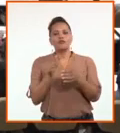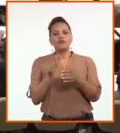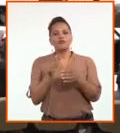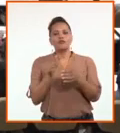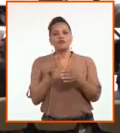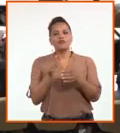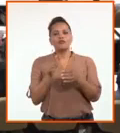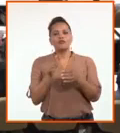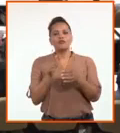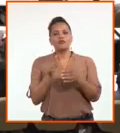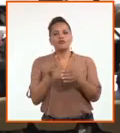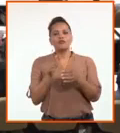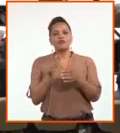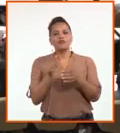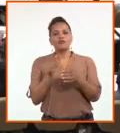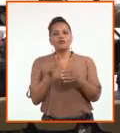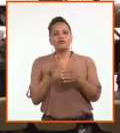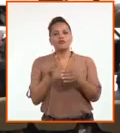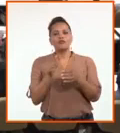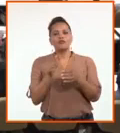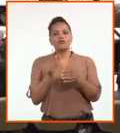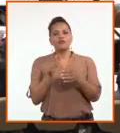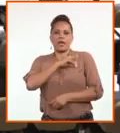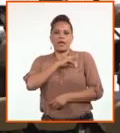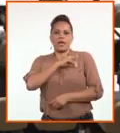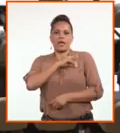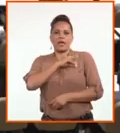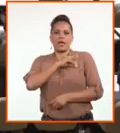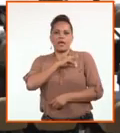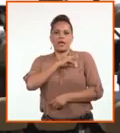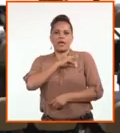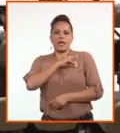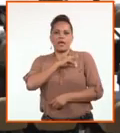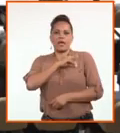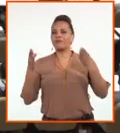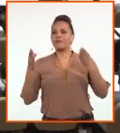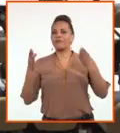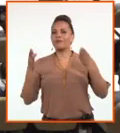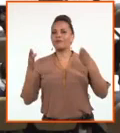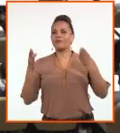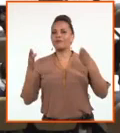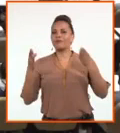centenario que sentimos todos los delegados, invitados y asistentes al décimo congreso